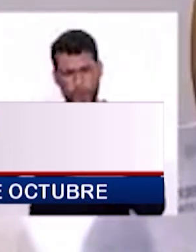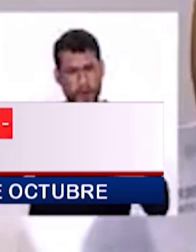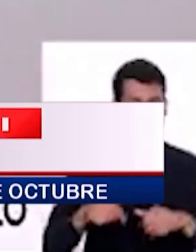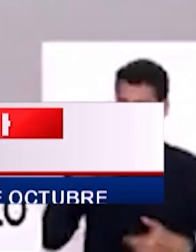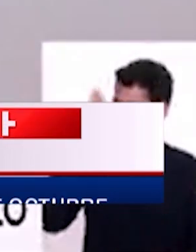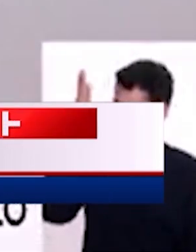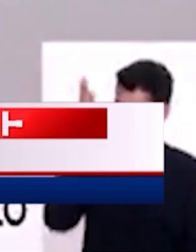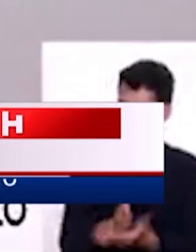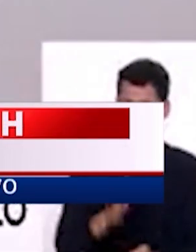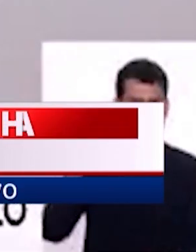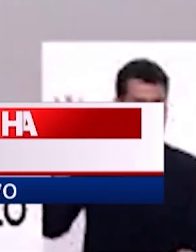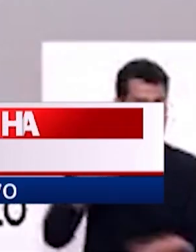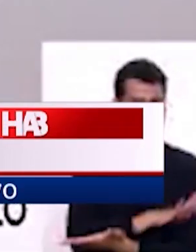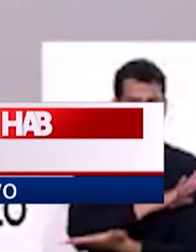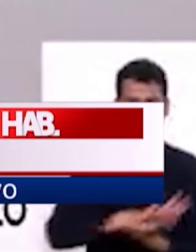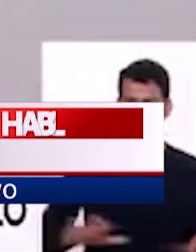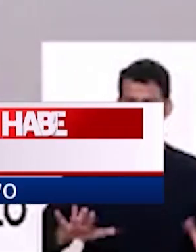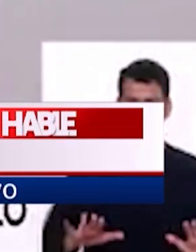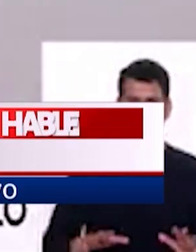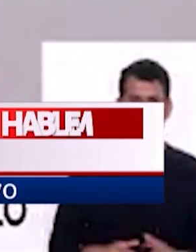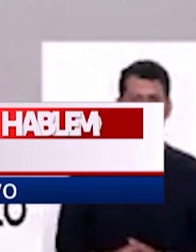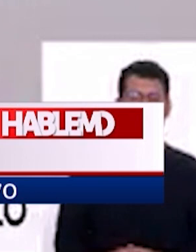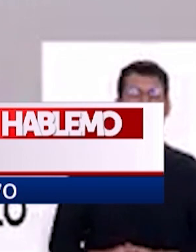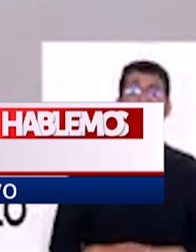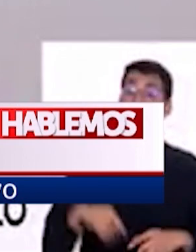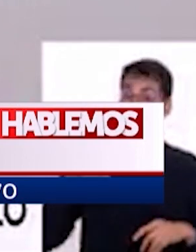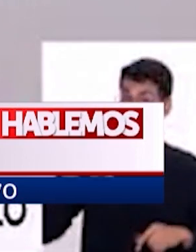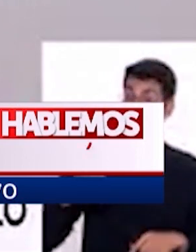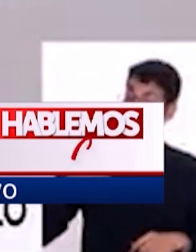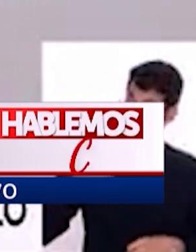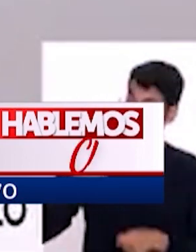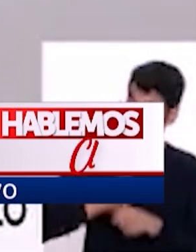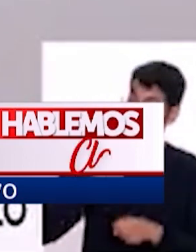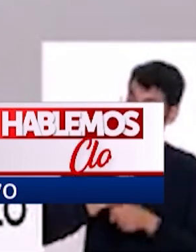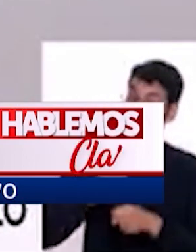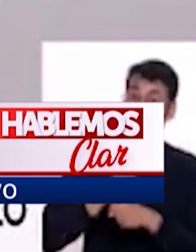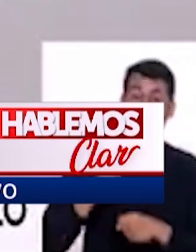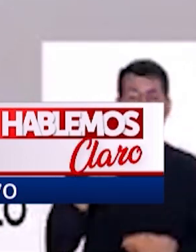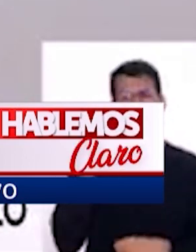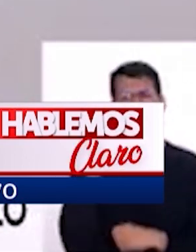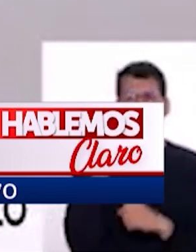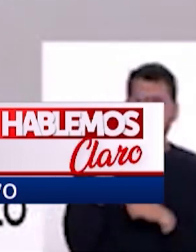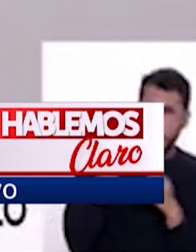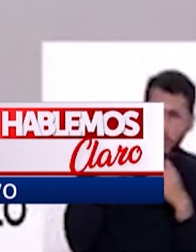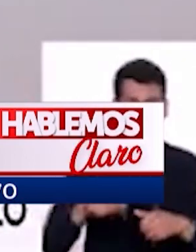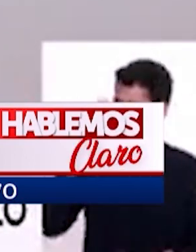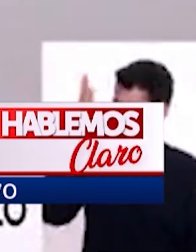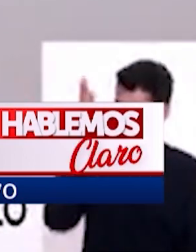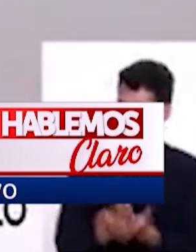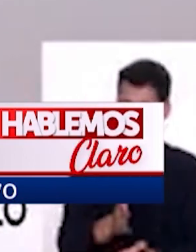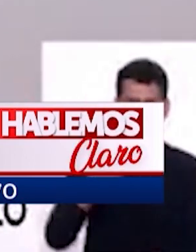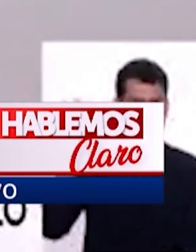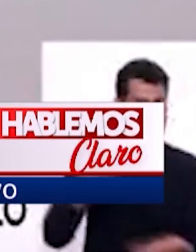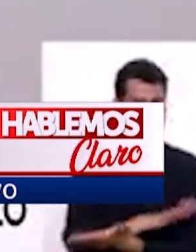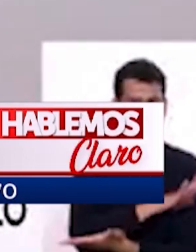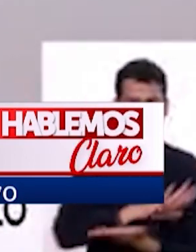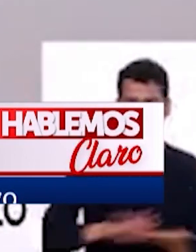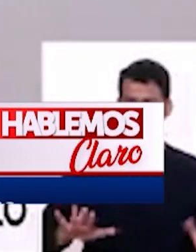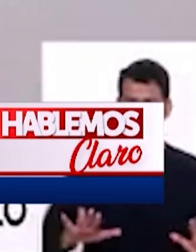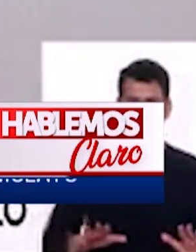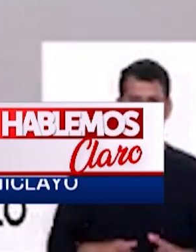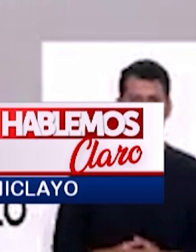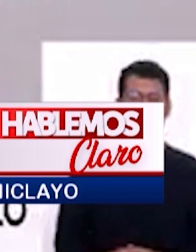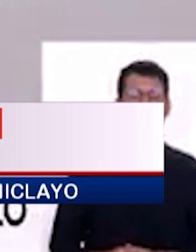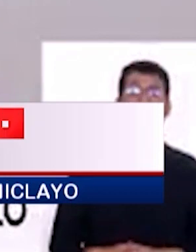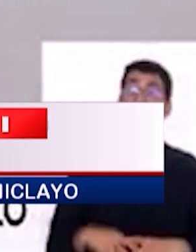perpetua en ese camino. La mandataria Nicolás aún se encuentra en Trujillo, pero en breve ella se va